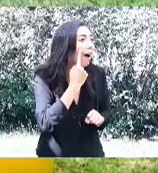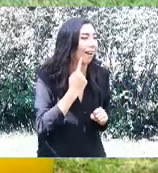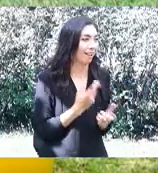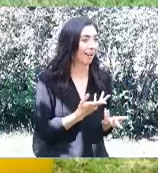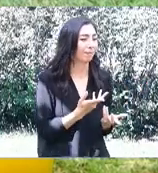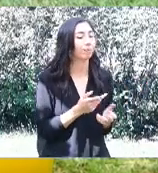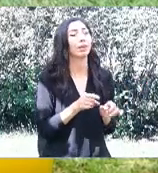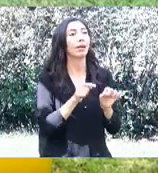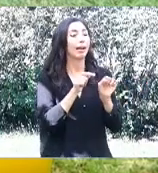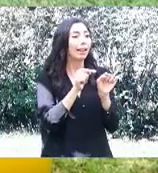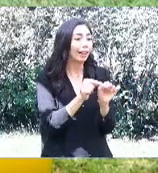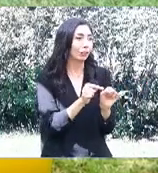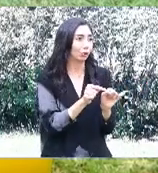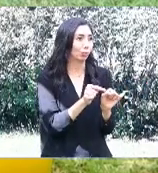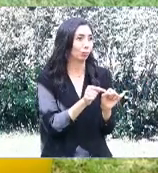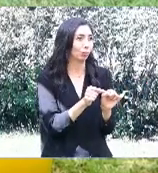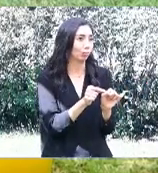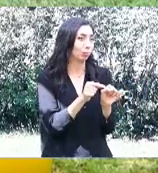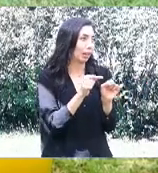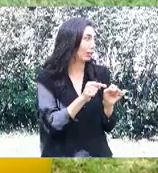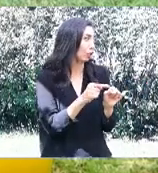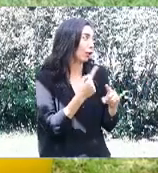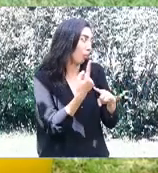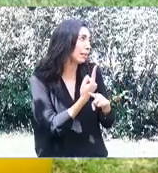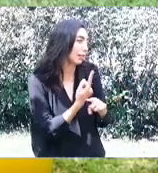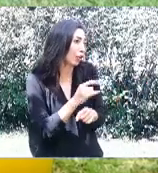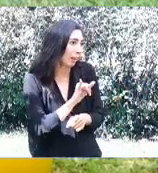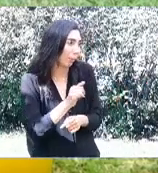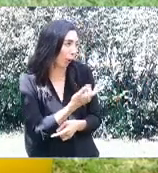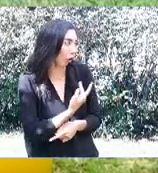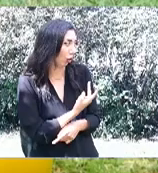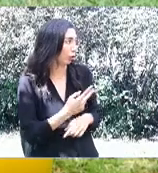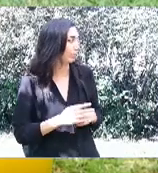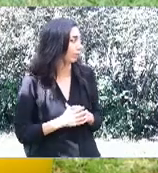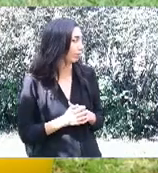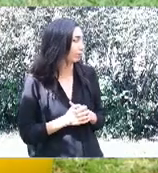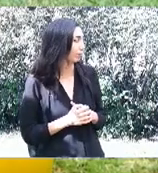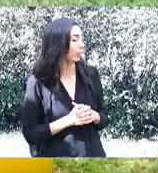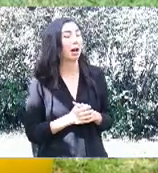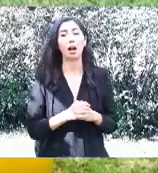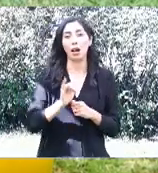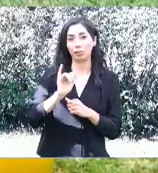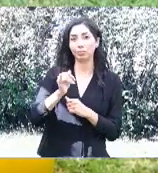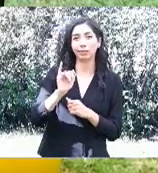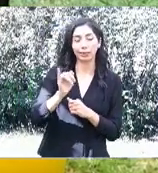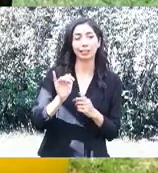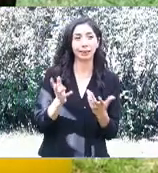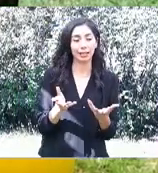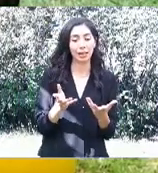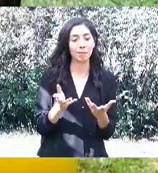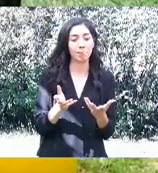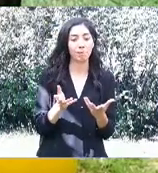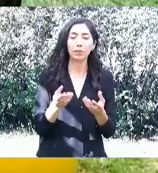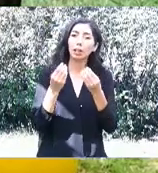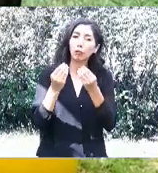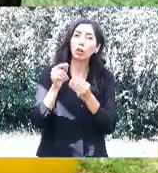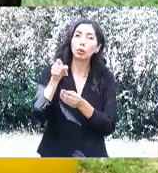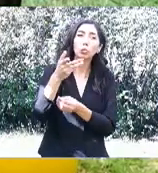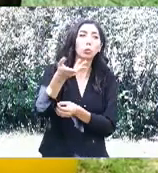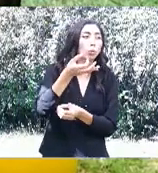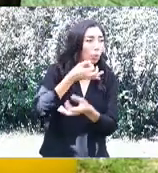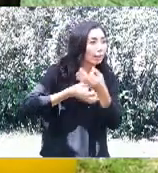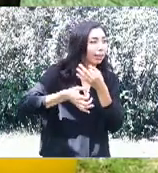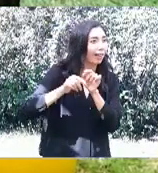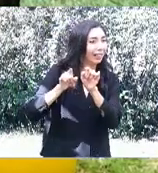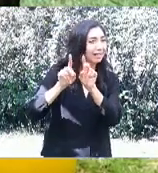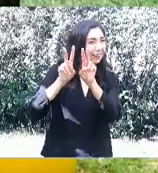como la en torno a eso va a girar la la conversación que vamos a tener ahora con Sergio Sí exactamente de hecho es muy valioso el que nos puedas hablar un poco de eso